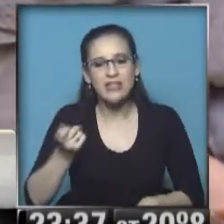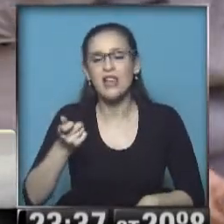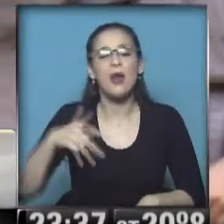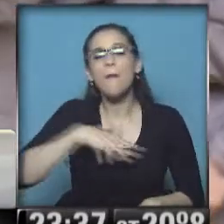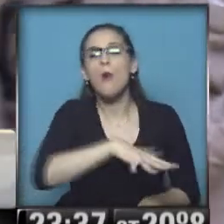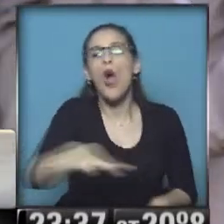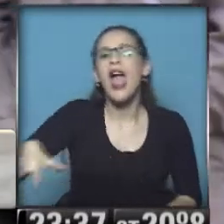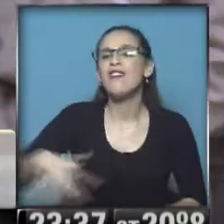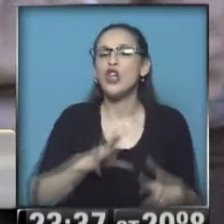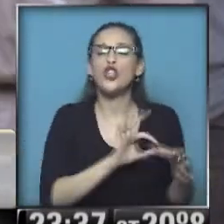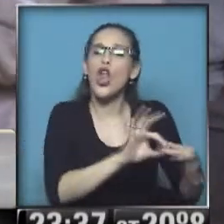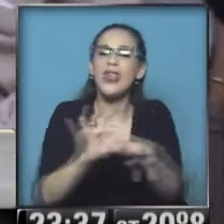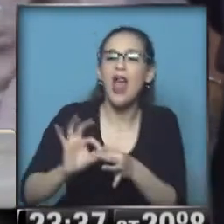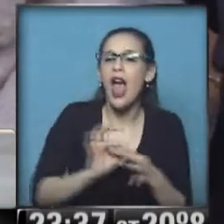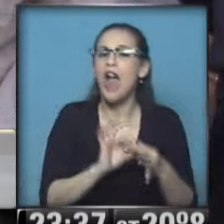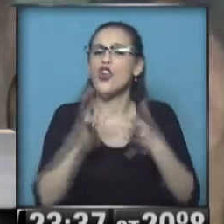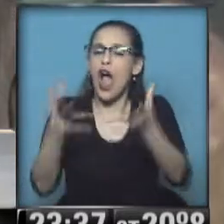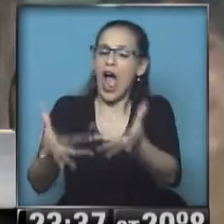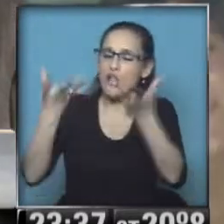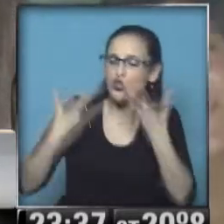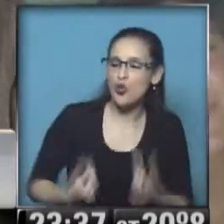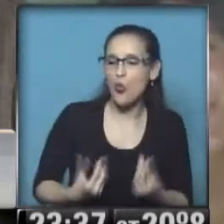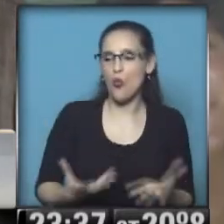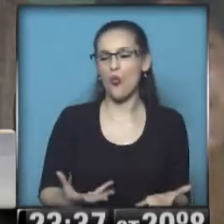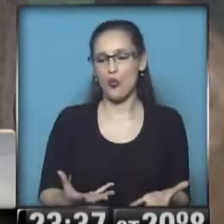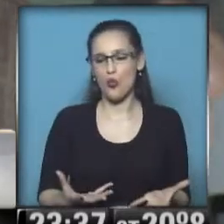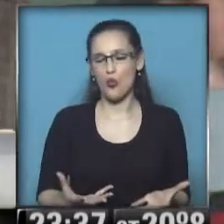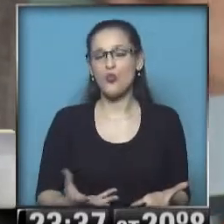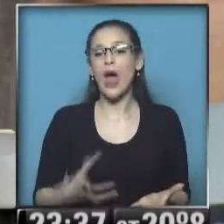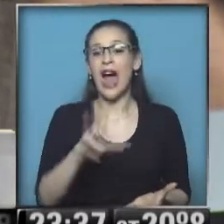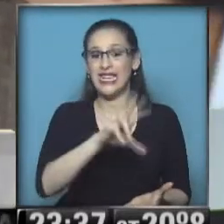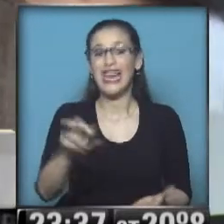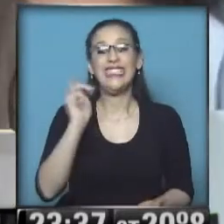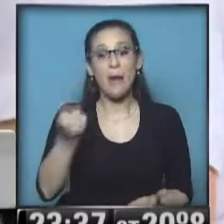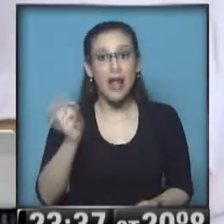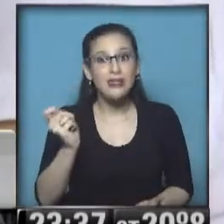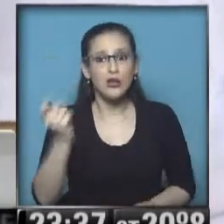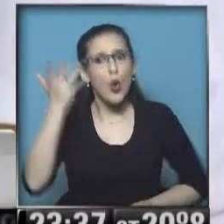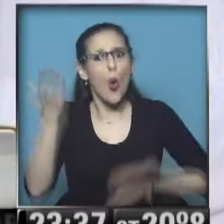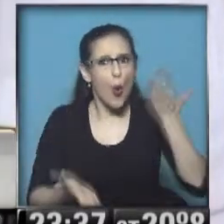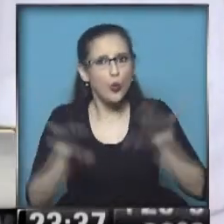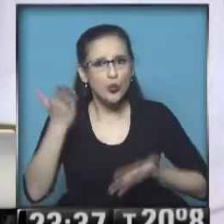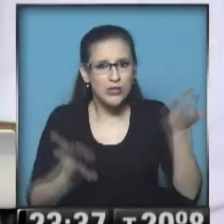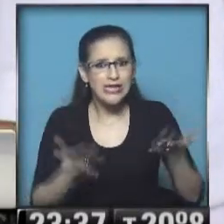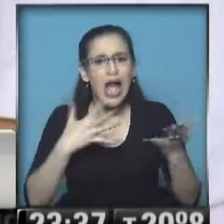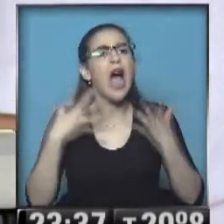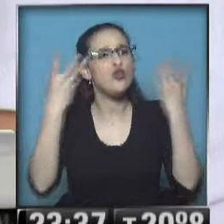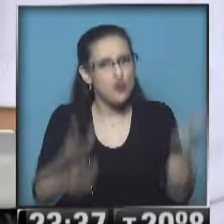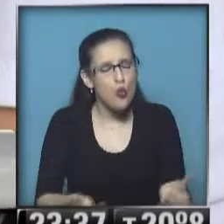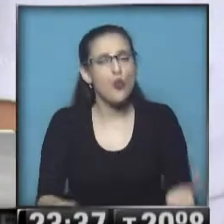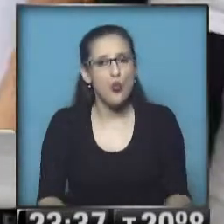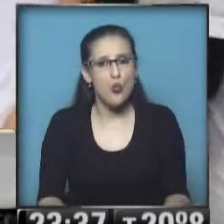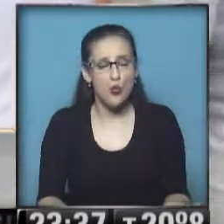pueblo argentino, 30 meses con una justicia dándonos respuestas al día de hoy, y en estos 30